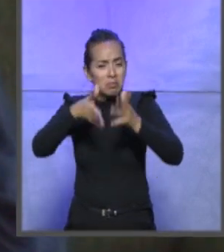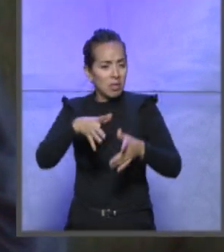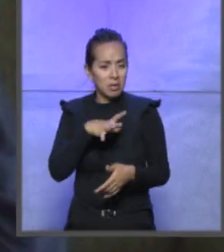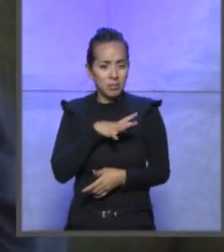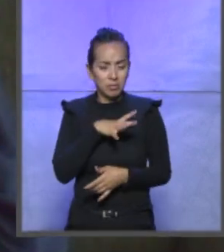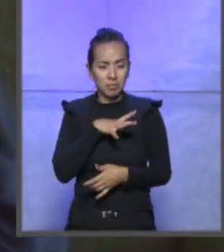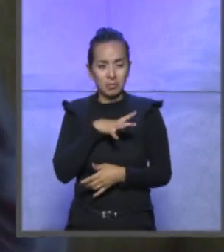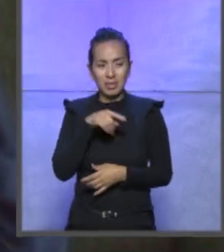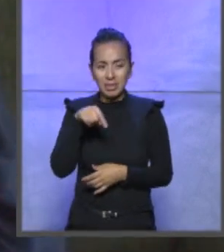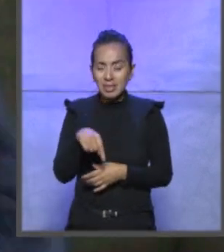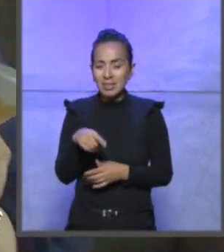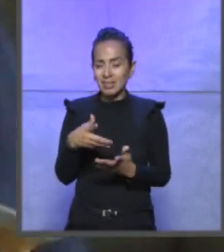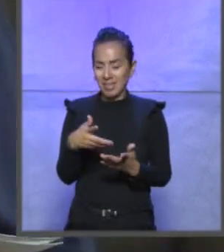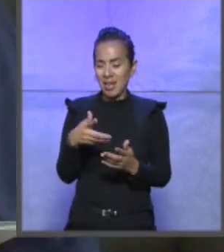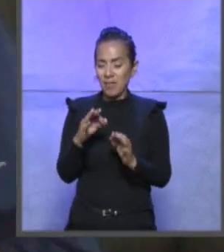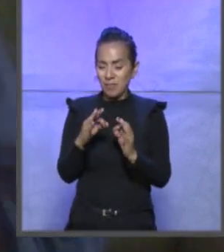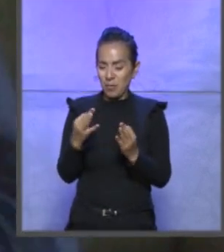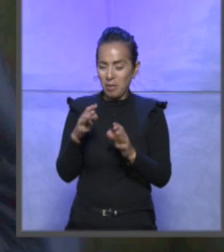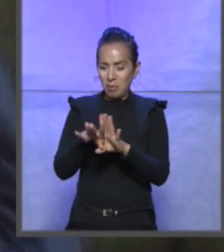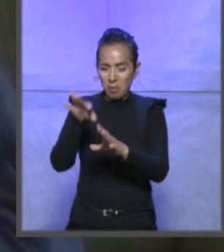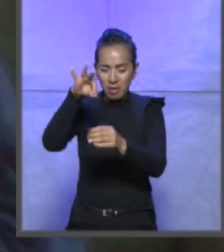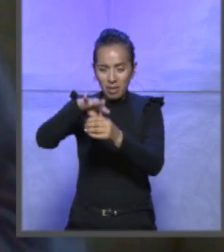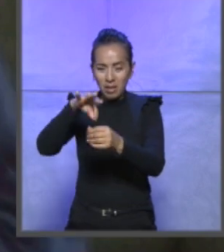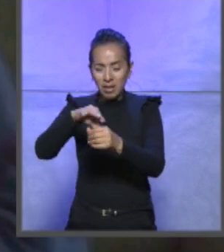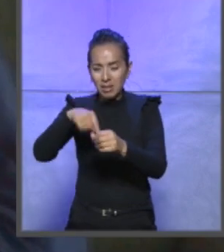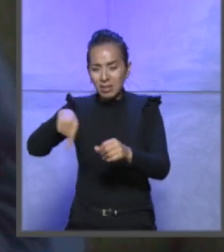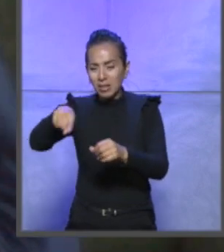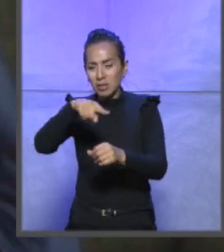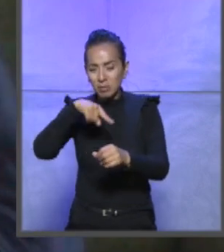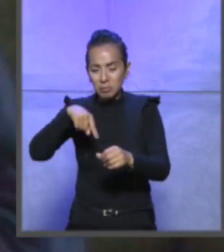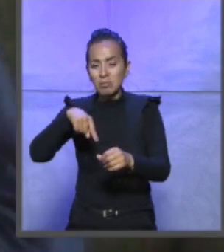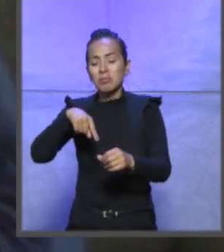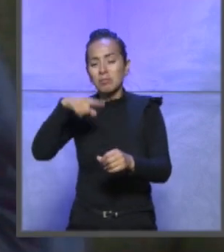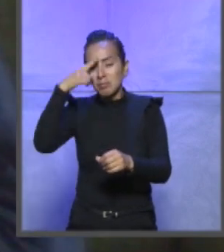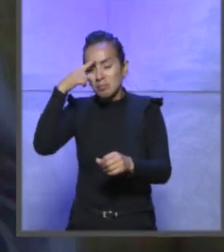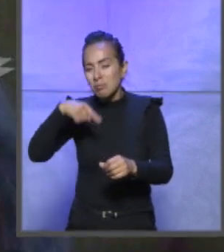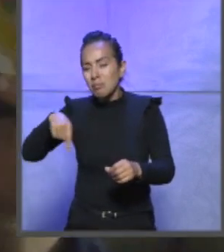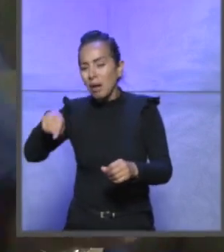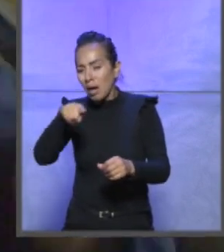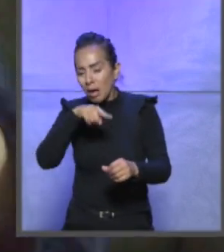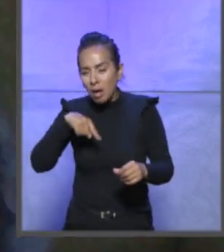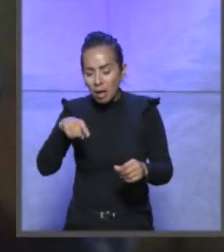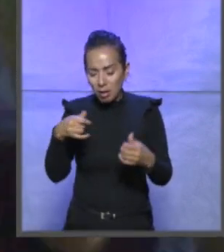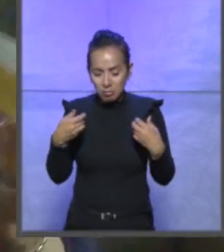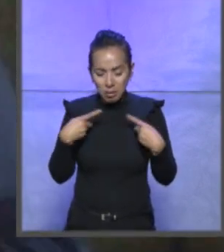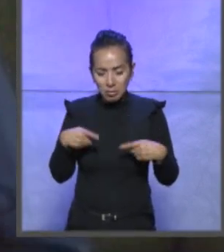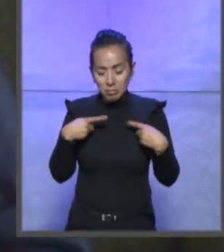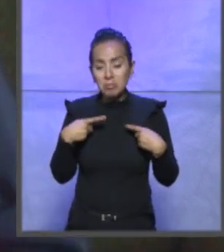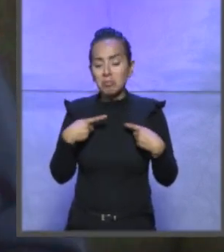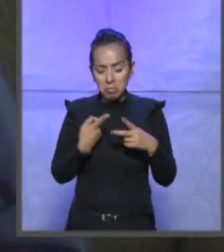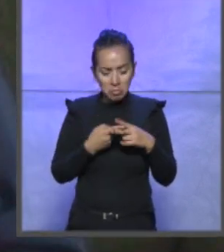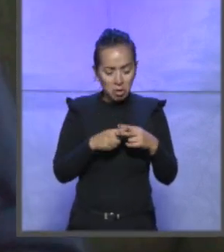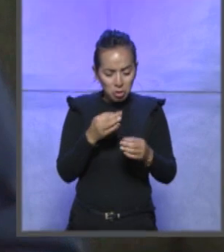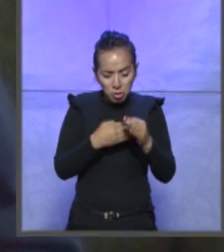que esta ingeniería electoral está en base justamente al peso poblacional. Al principio, bueno, pues